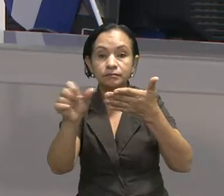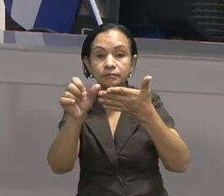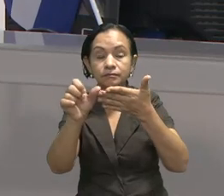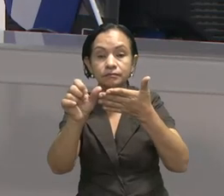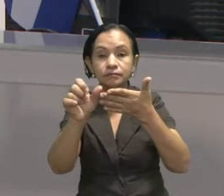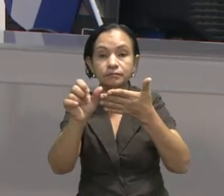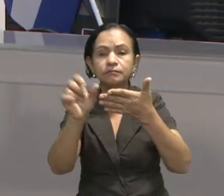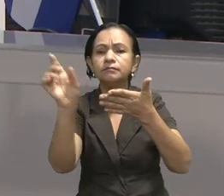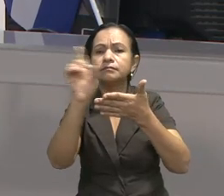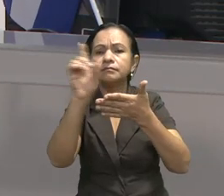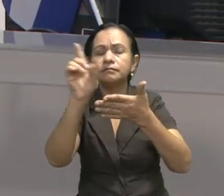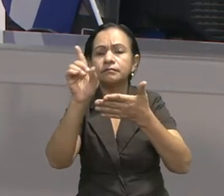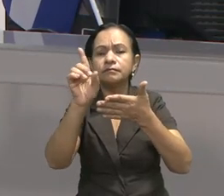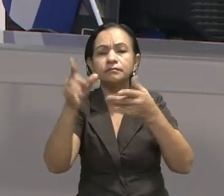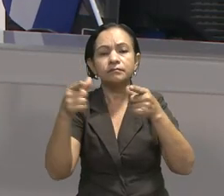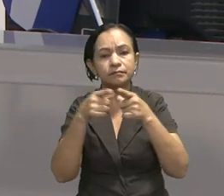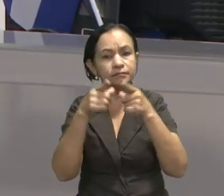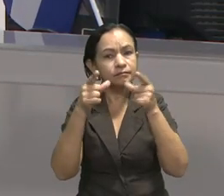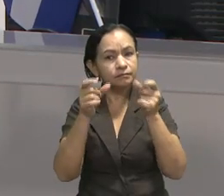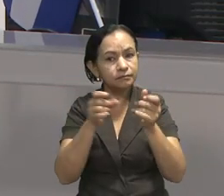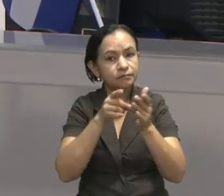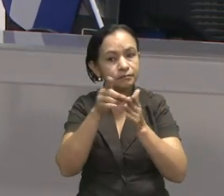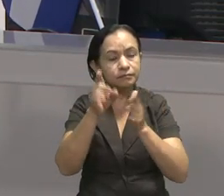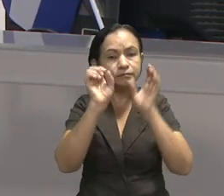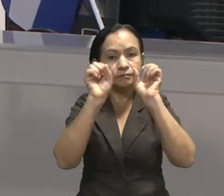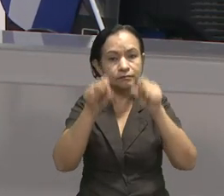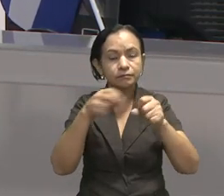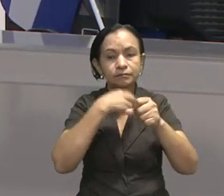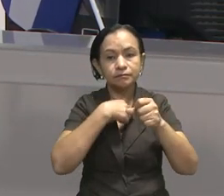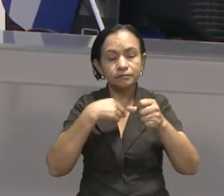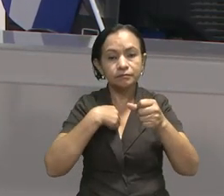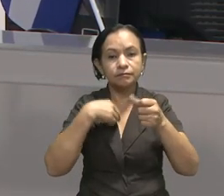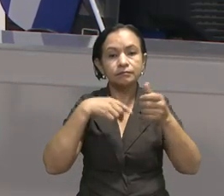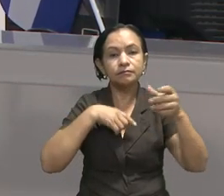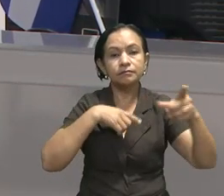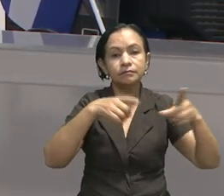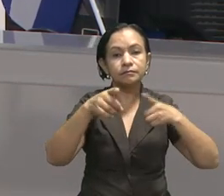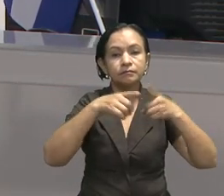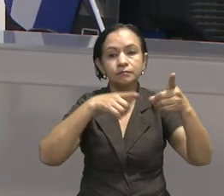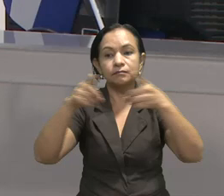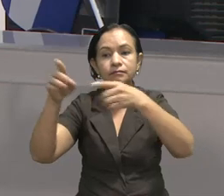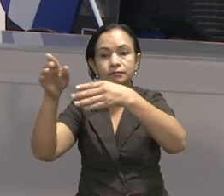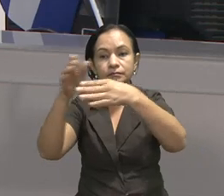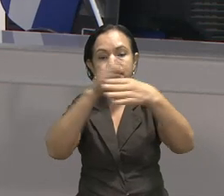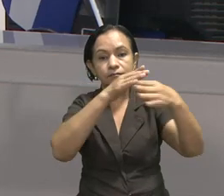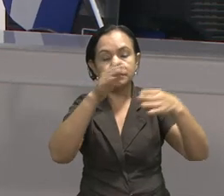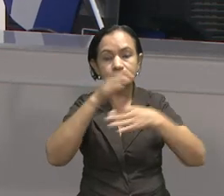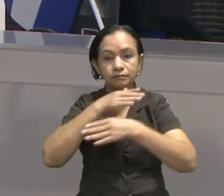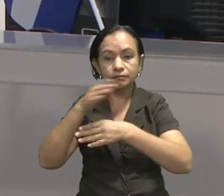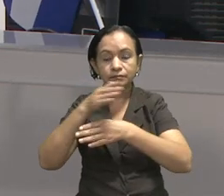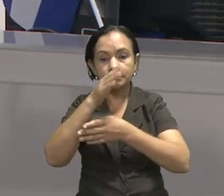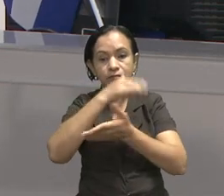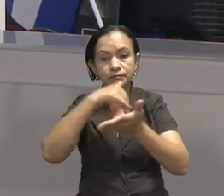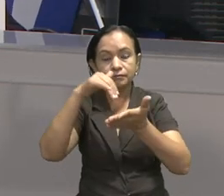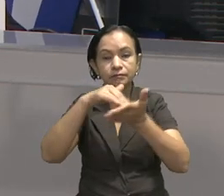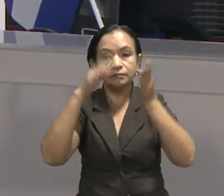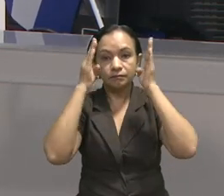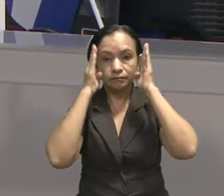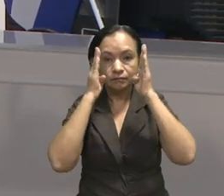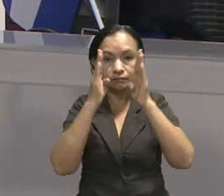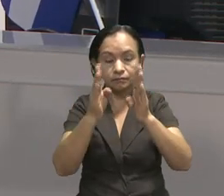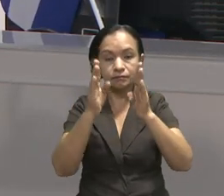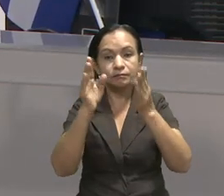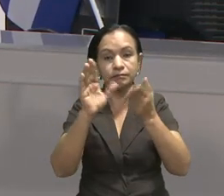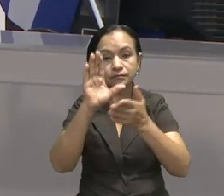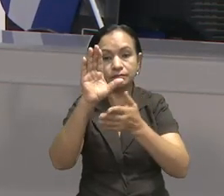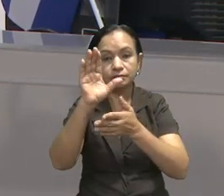tiene su domicilio en la ciudad de Managua y podrá establecer delegaciones administrativas o centros de atención al público